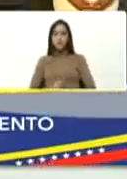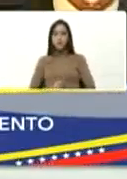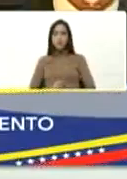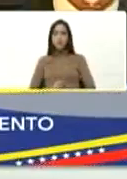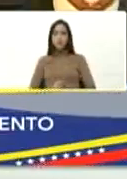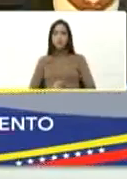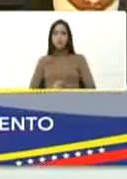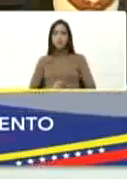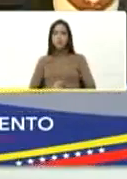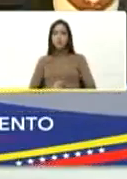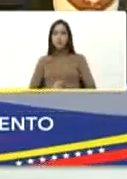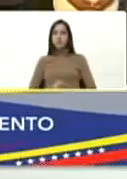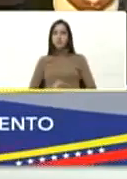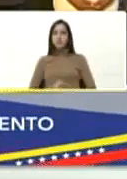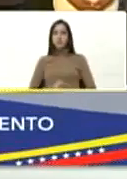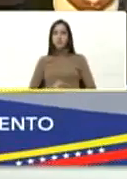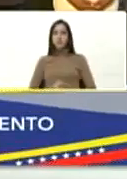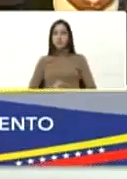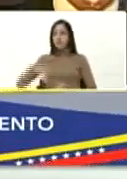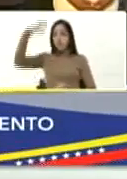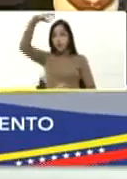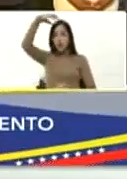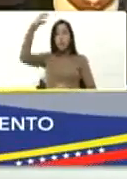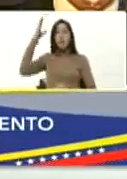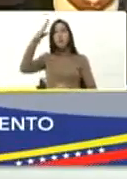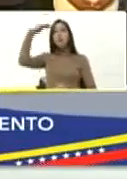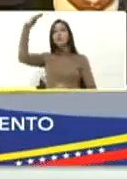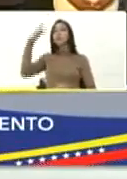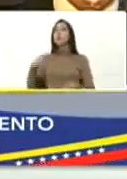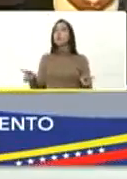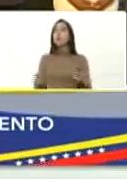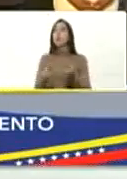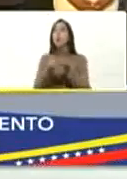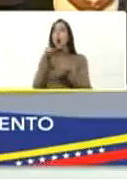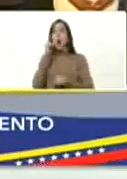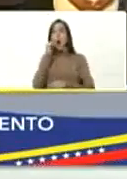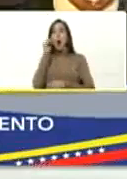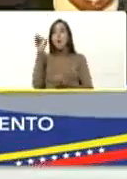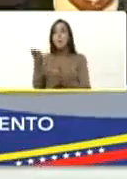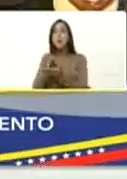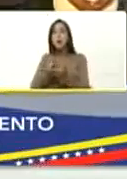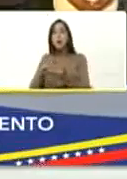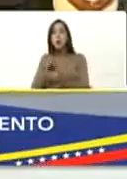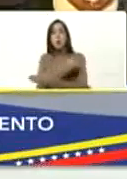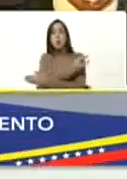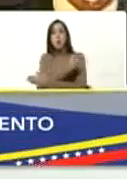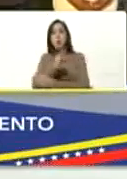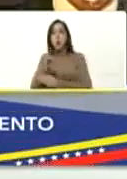les dijo: el reino de Dios es como un hombre que sembró un campo.